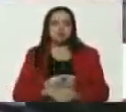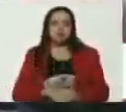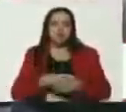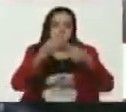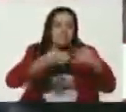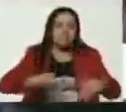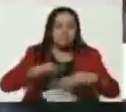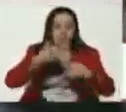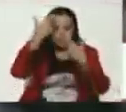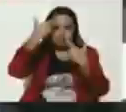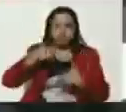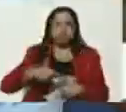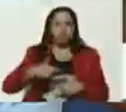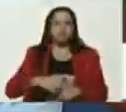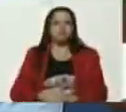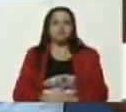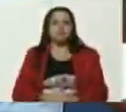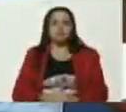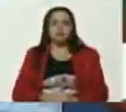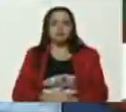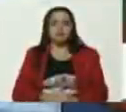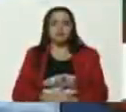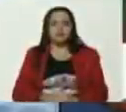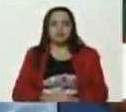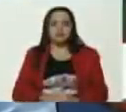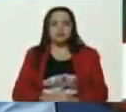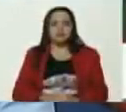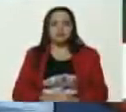Siempre una cuestión de dignidad.